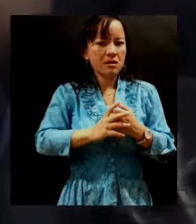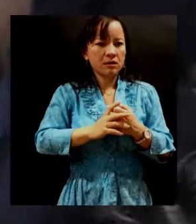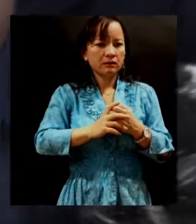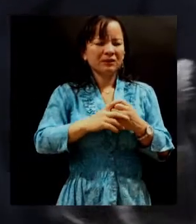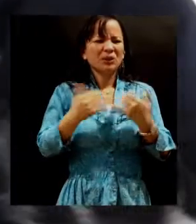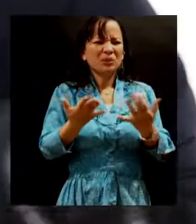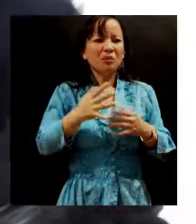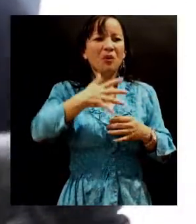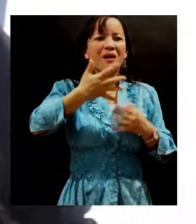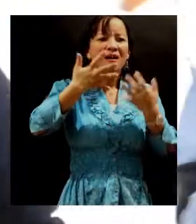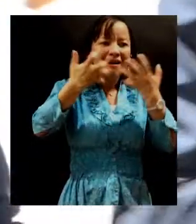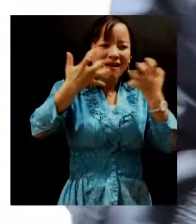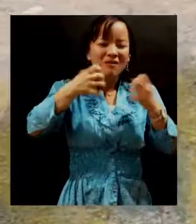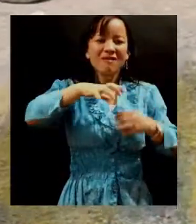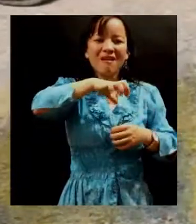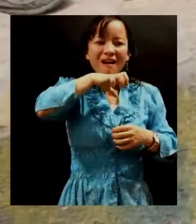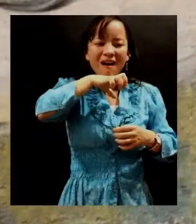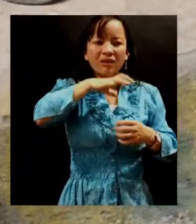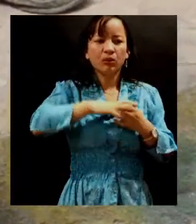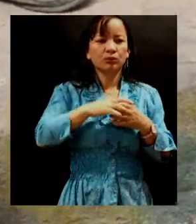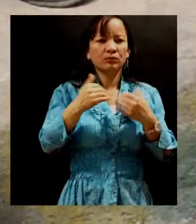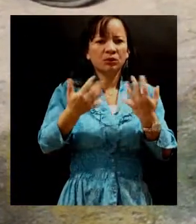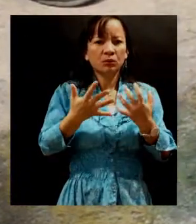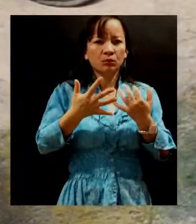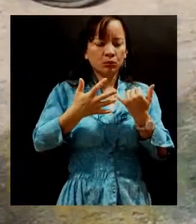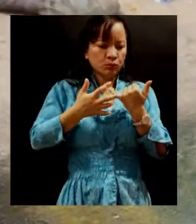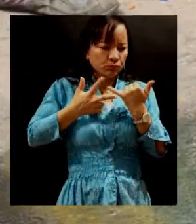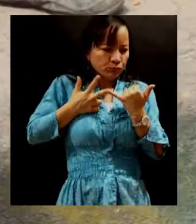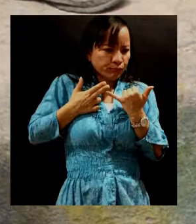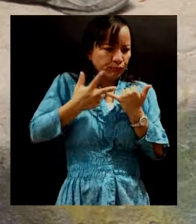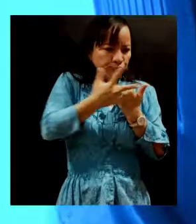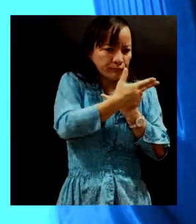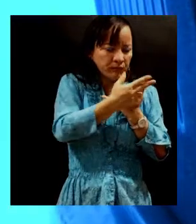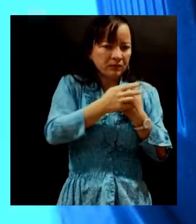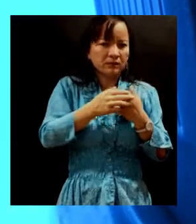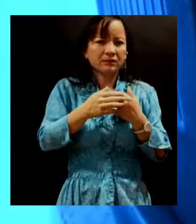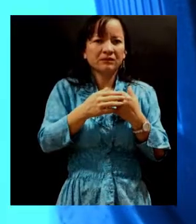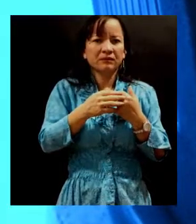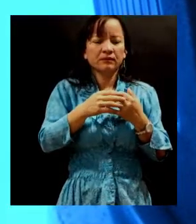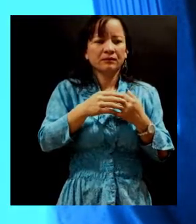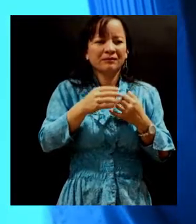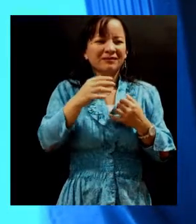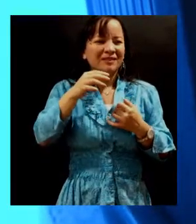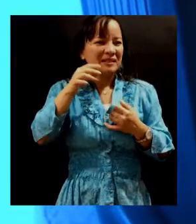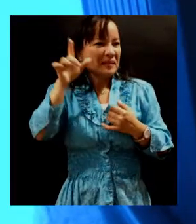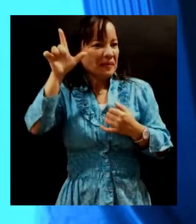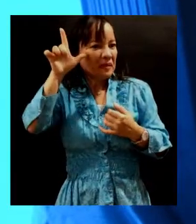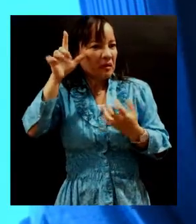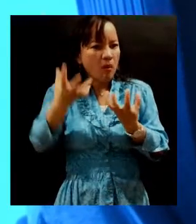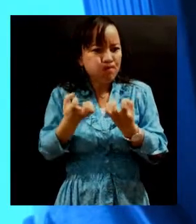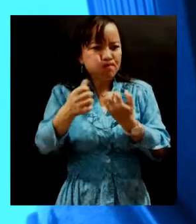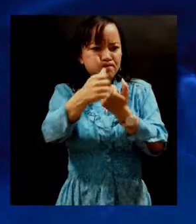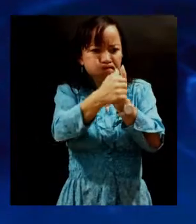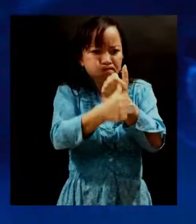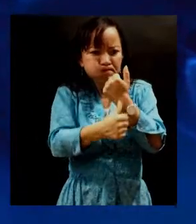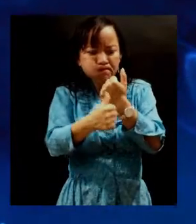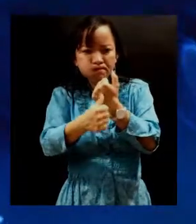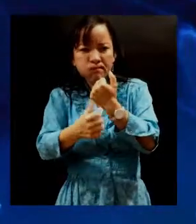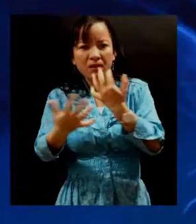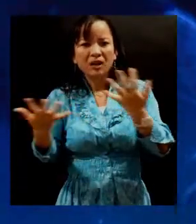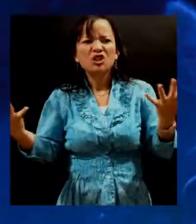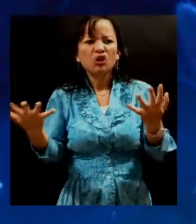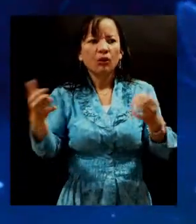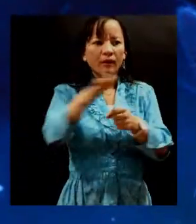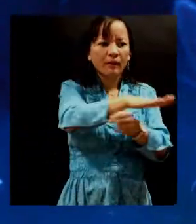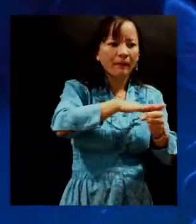mañana, estaremos realizando la siguiente, 9 y 10, o 10 y 11, perdón, en el barrio Altamira, en